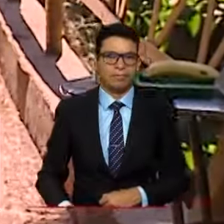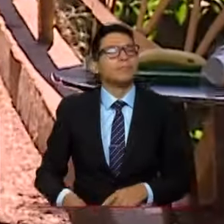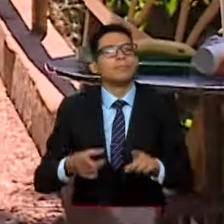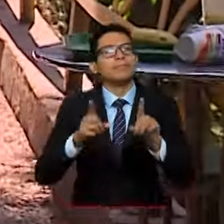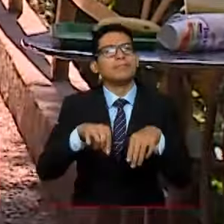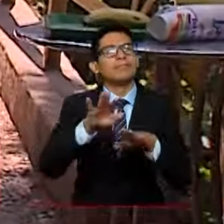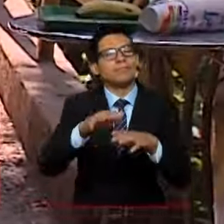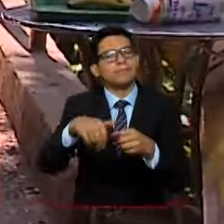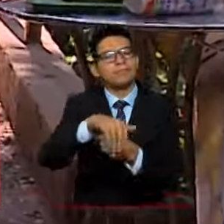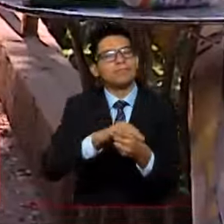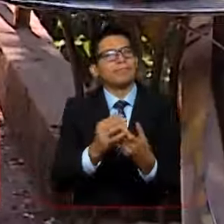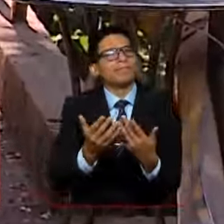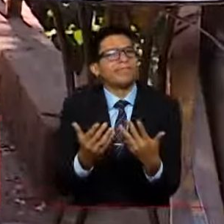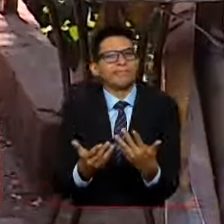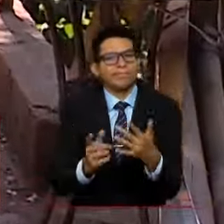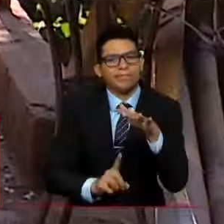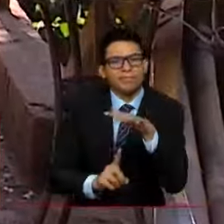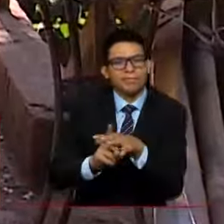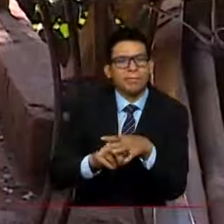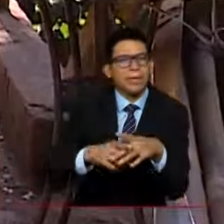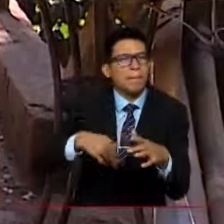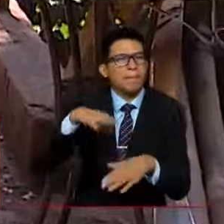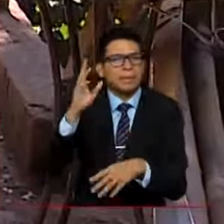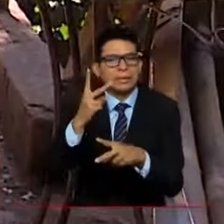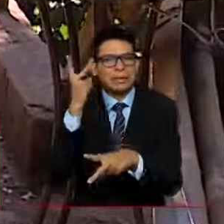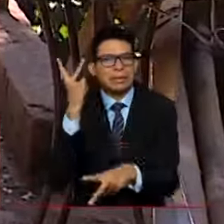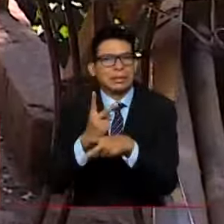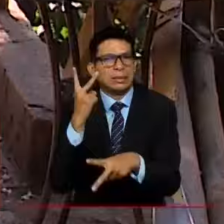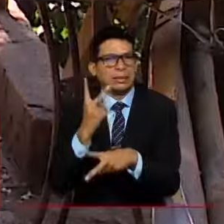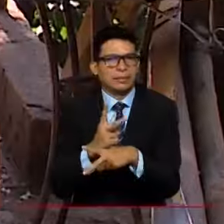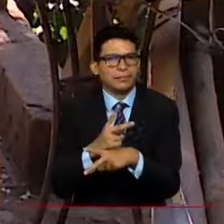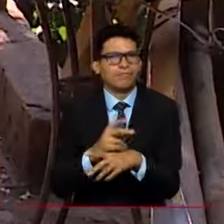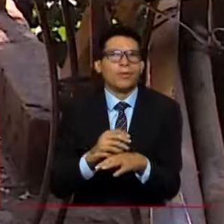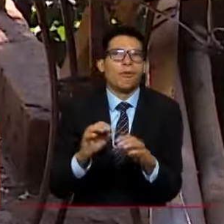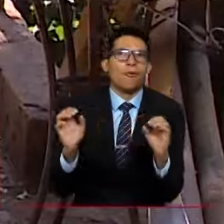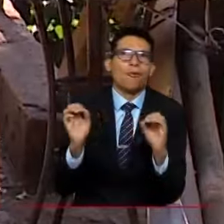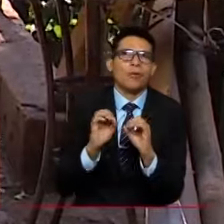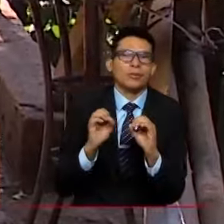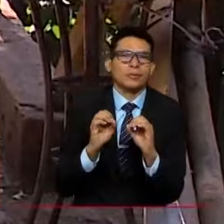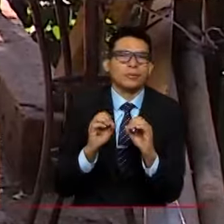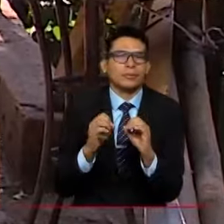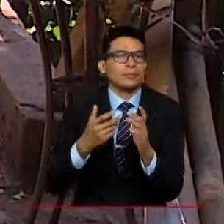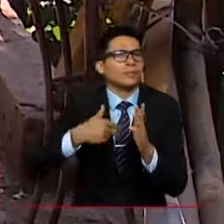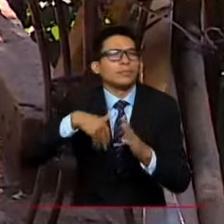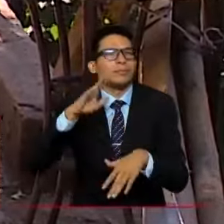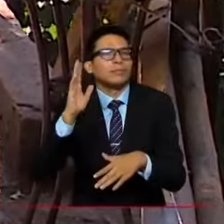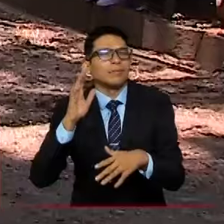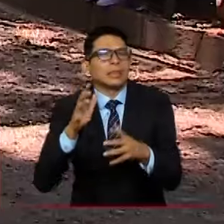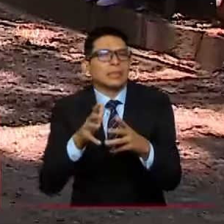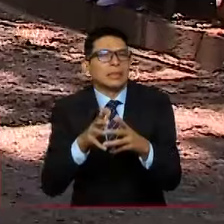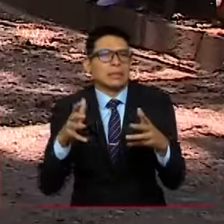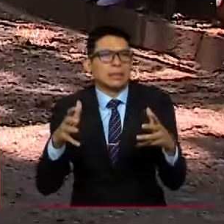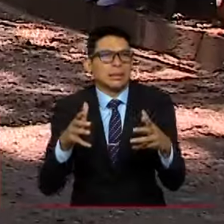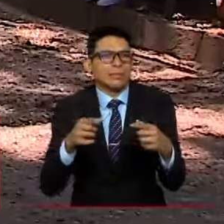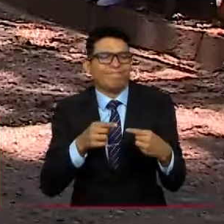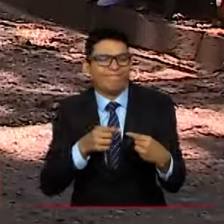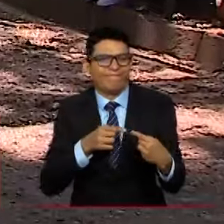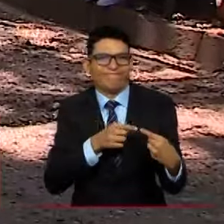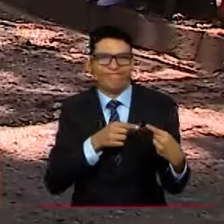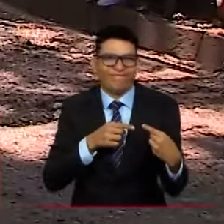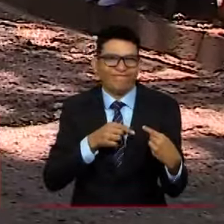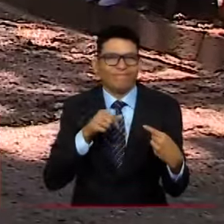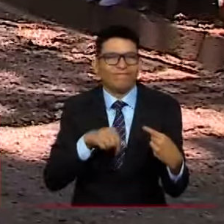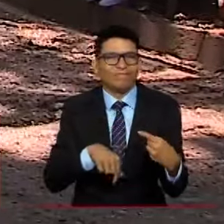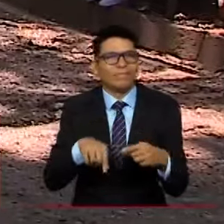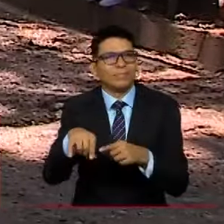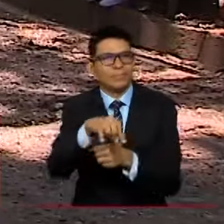acerca de la situación, cuáles han sido los casos de pronto más peligrosos o de mayor confrontación pues, que se ha presentado aquí en